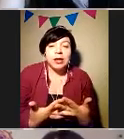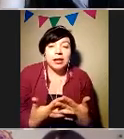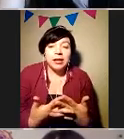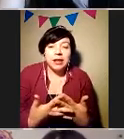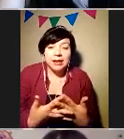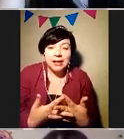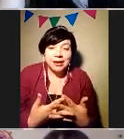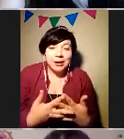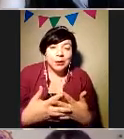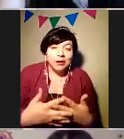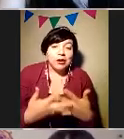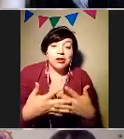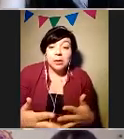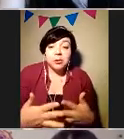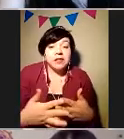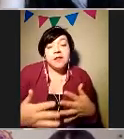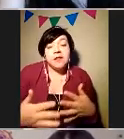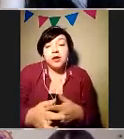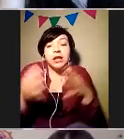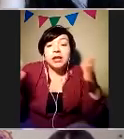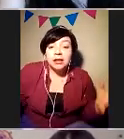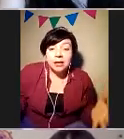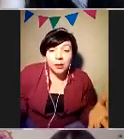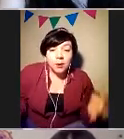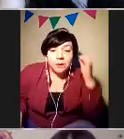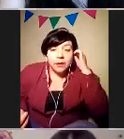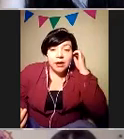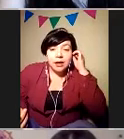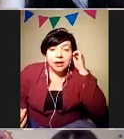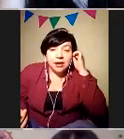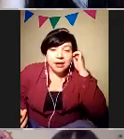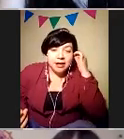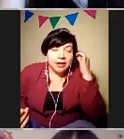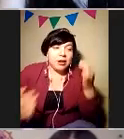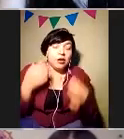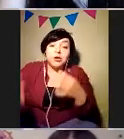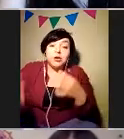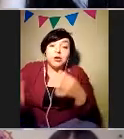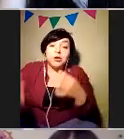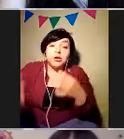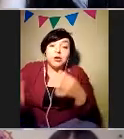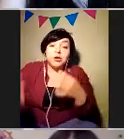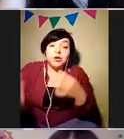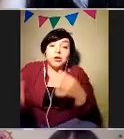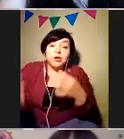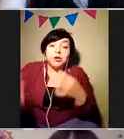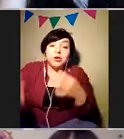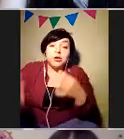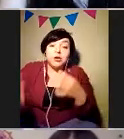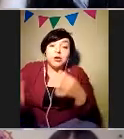O sea, esto tampoco es tan nuevo, el concepto fast fashion no es tan antiguo, y los